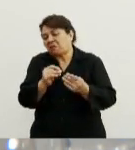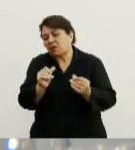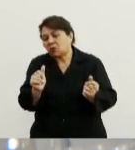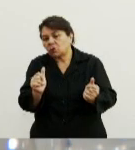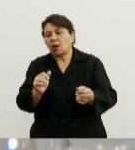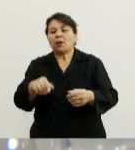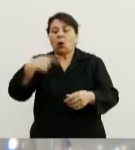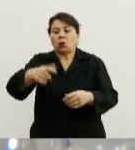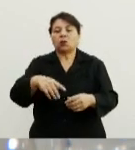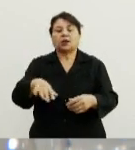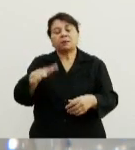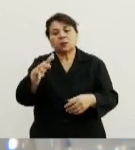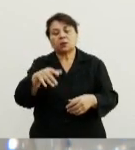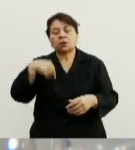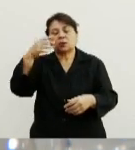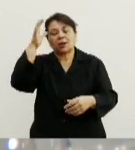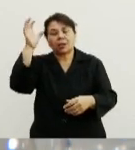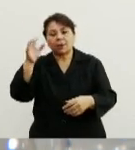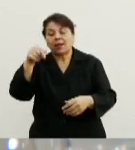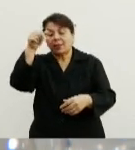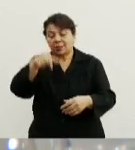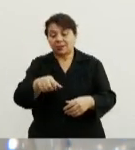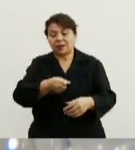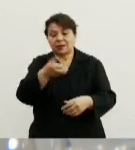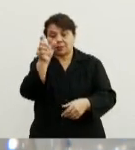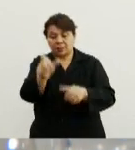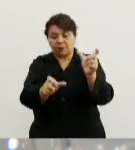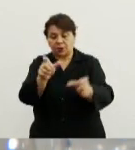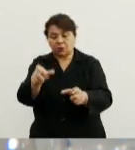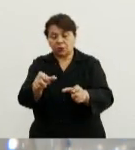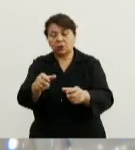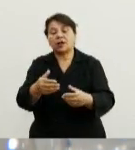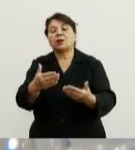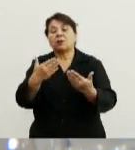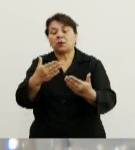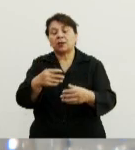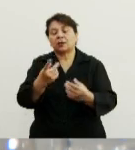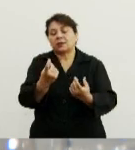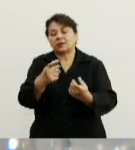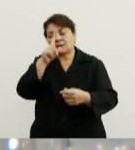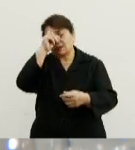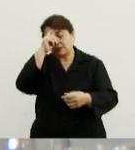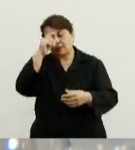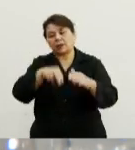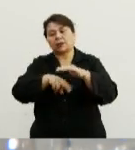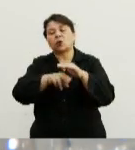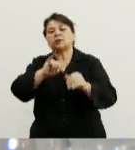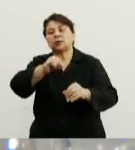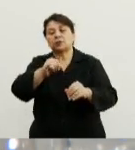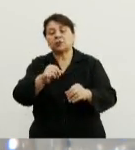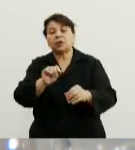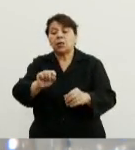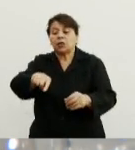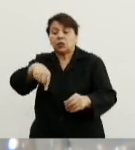1800 van a requerir internación probablemente 1300 requieran las formas moderadas y requieren de